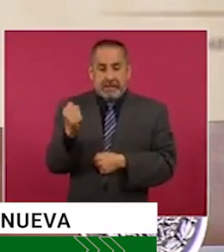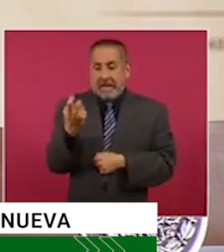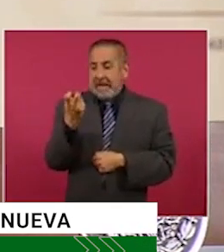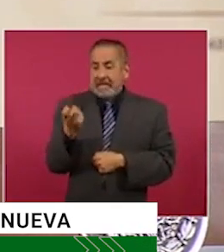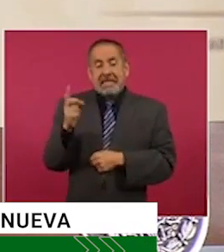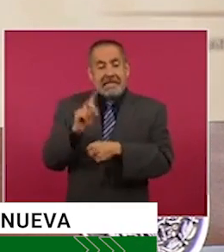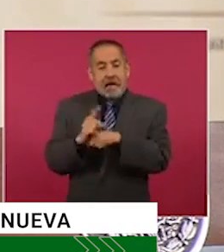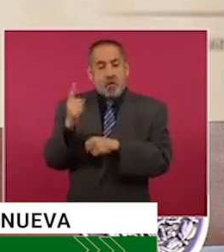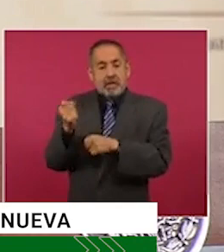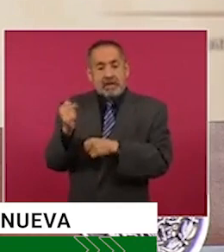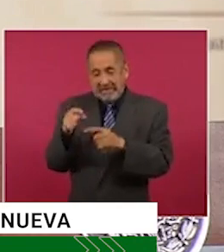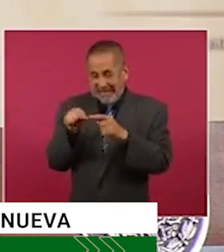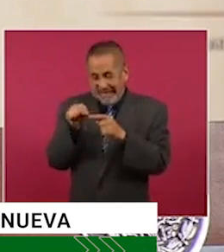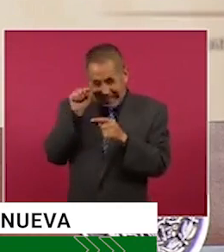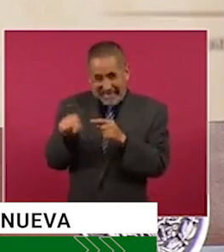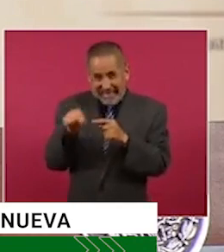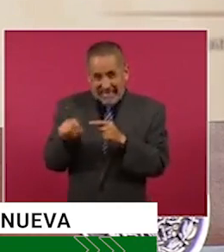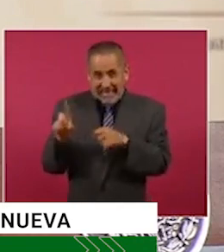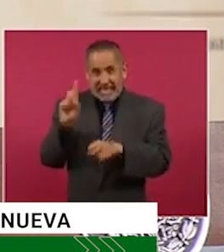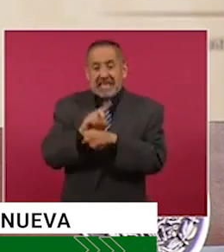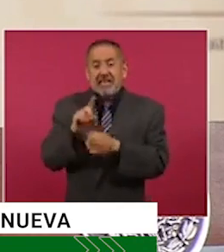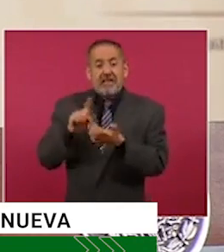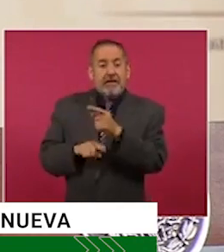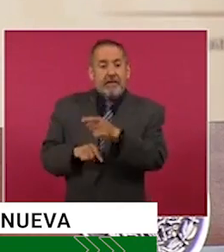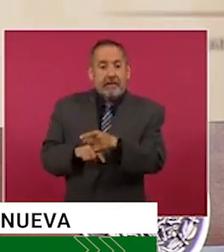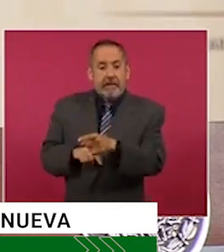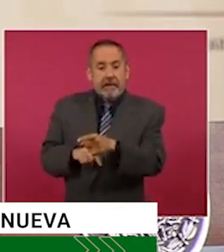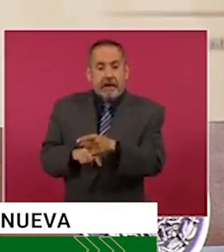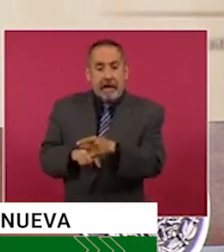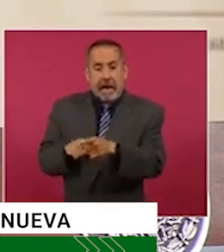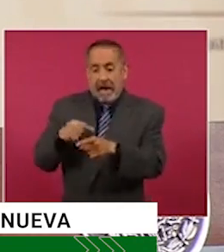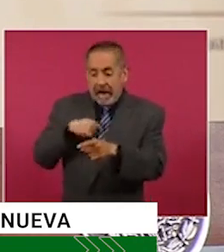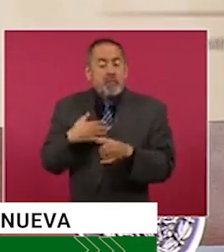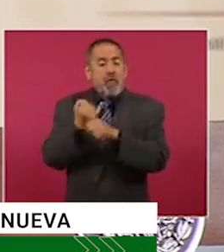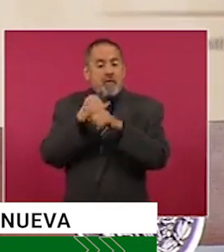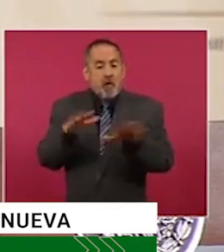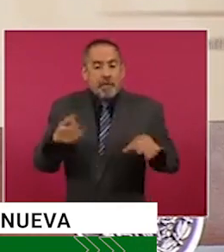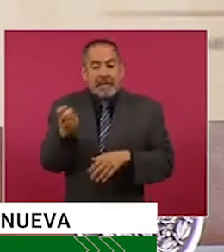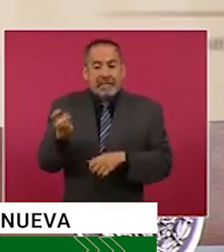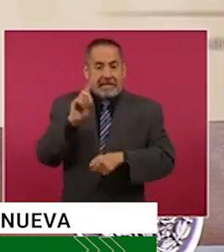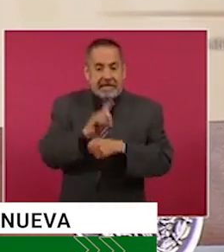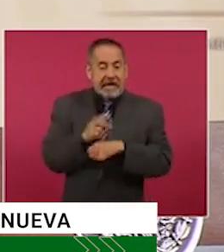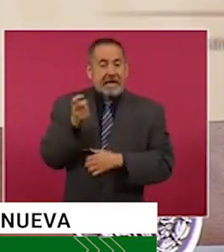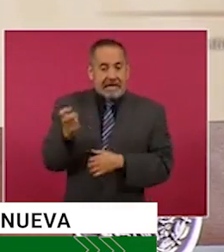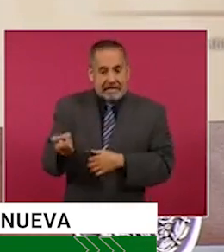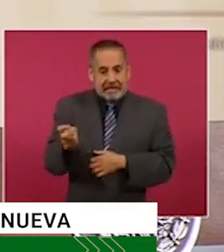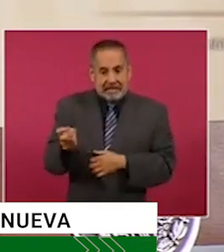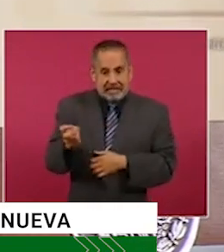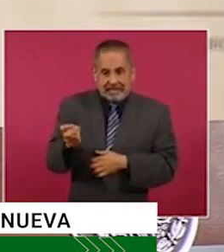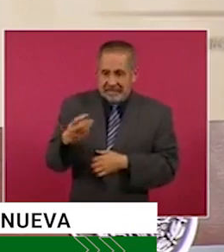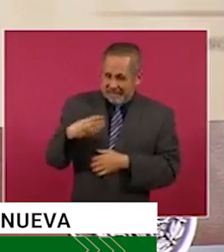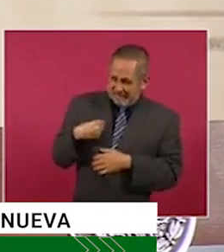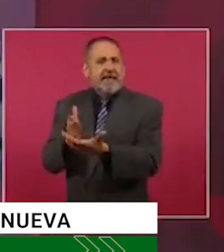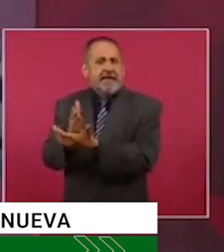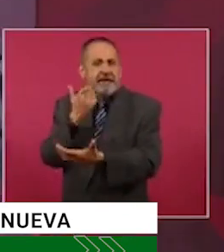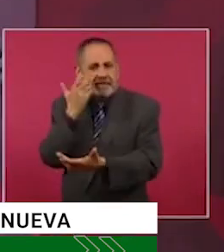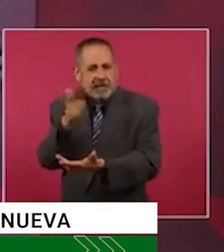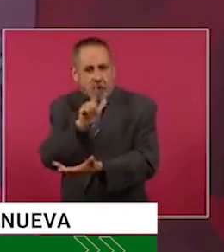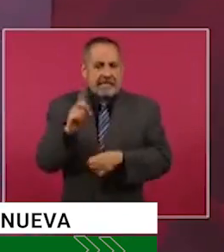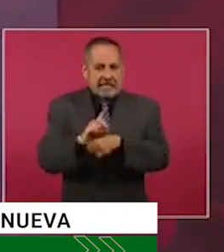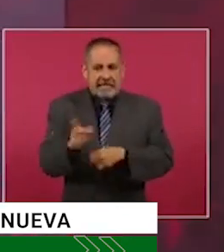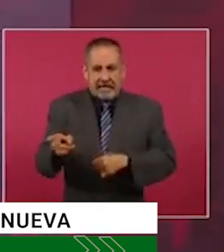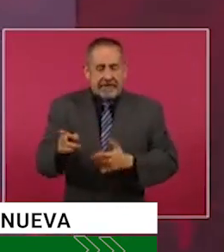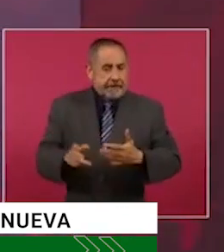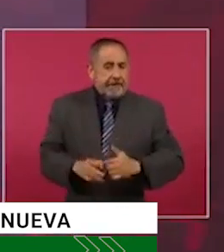termine su sexenio. Ese día es mi último informe y ese día voy a enviar la iniciativa.